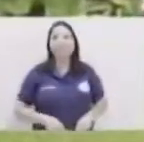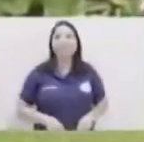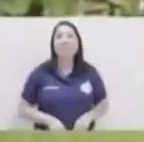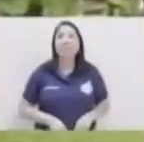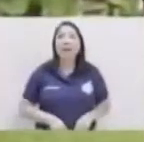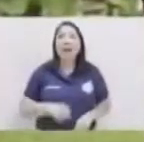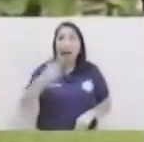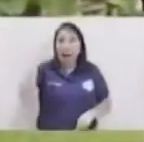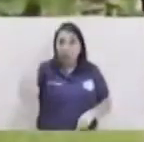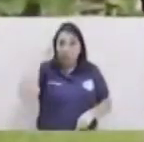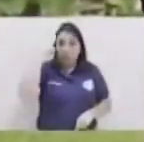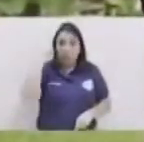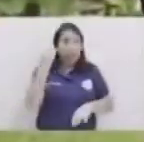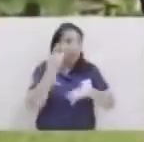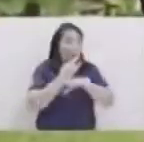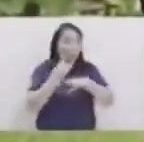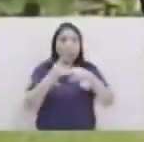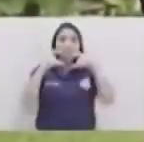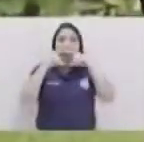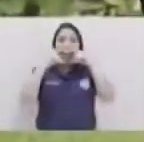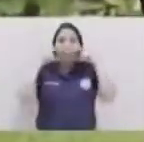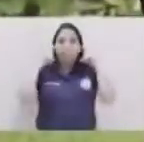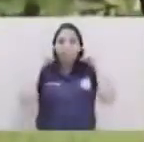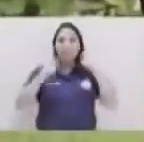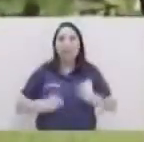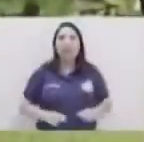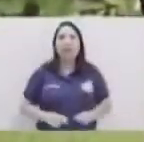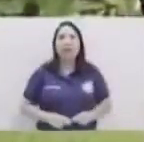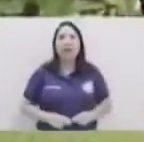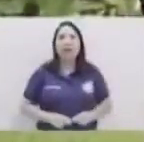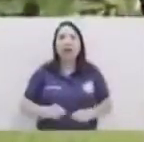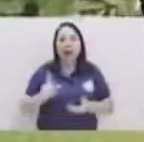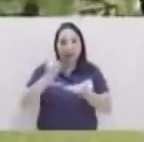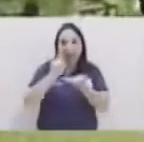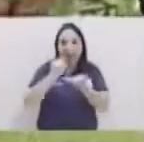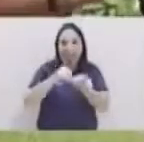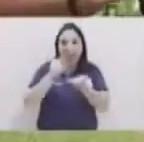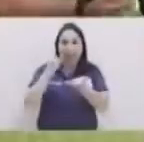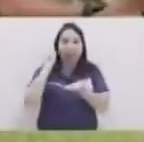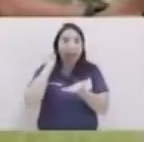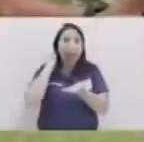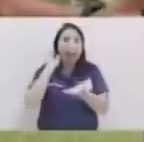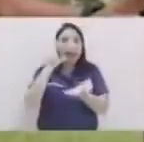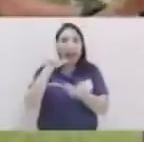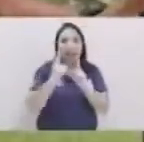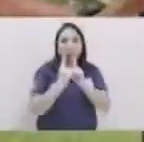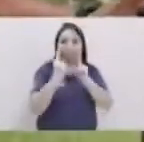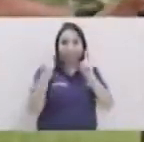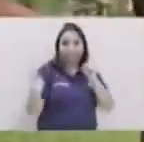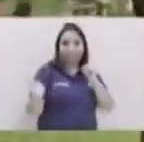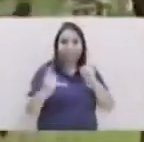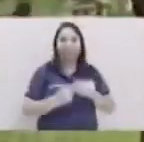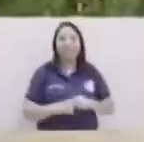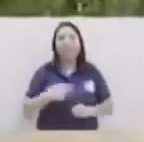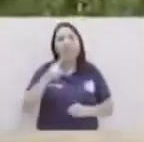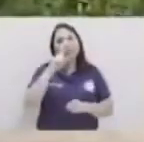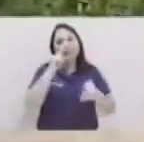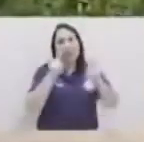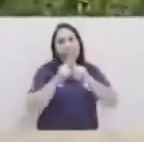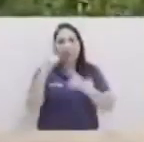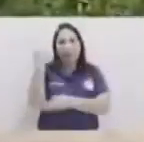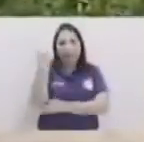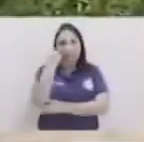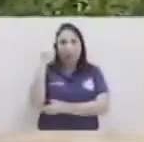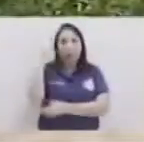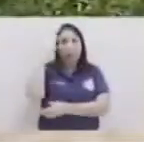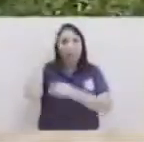También recuérdate utilizar tu mascarilla, tu gel, el distanciamiento social y sobre todo,